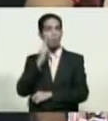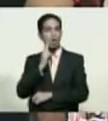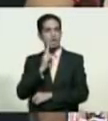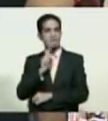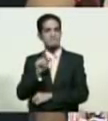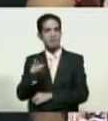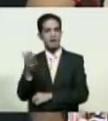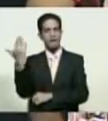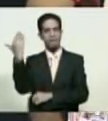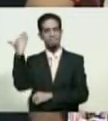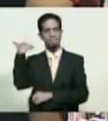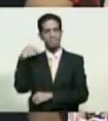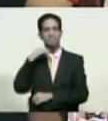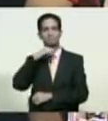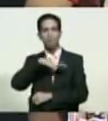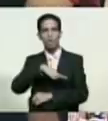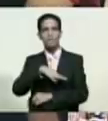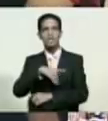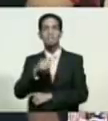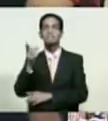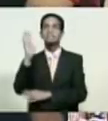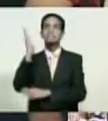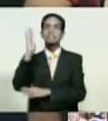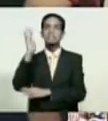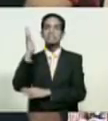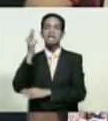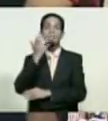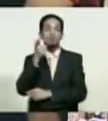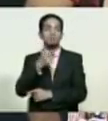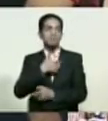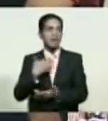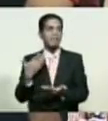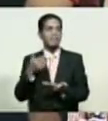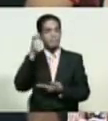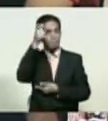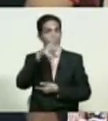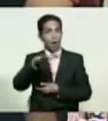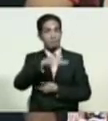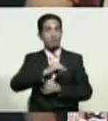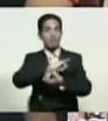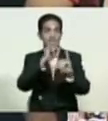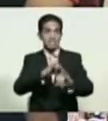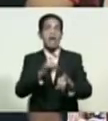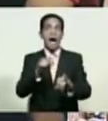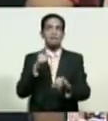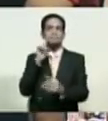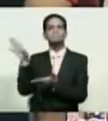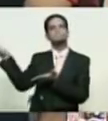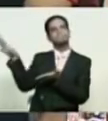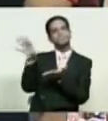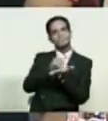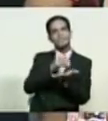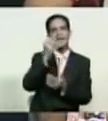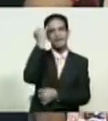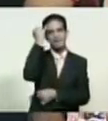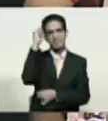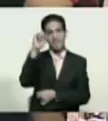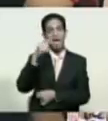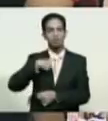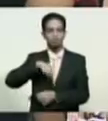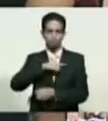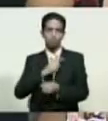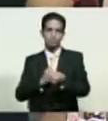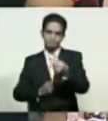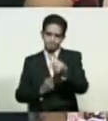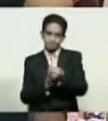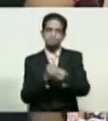de Angostura. Y ahí eso es lo que estamos construyendo. Y por eso es esencial y nuestro respaldo, y así lo